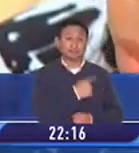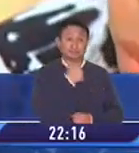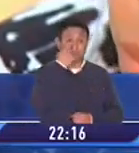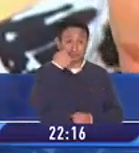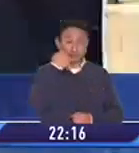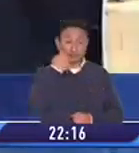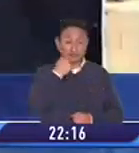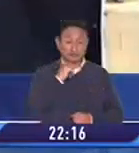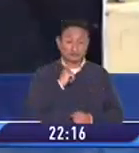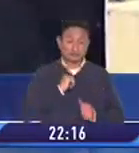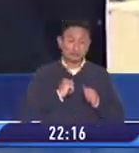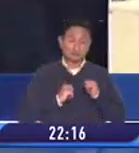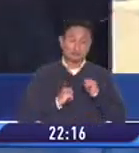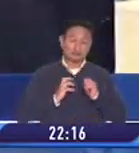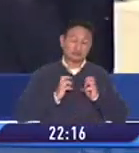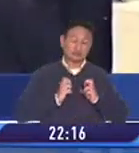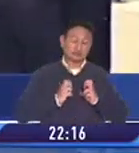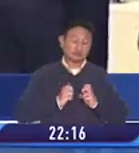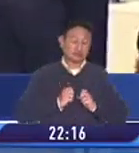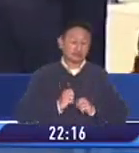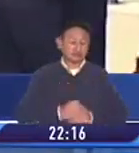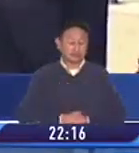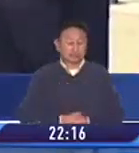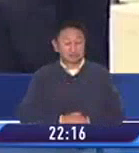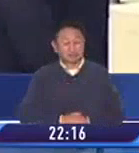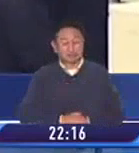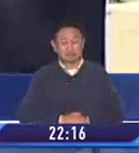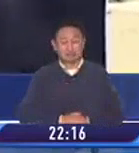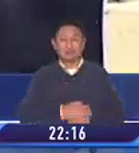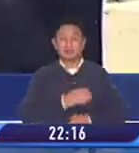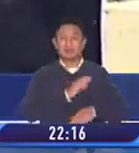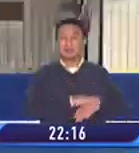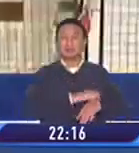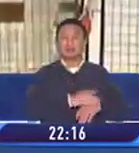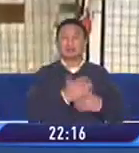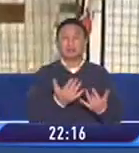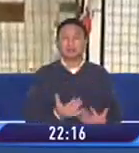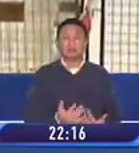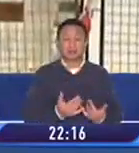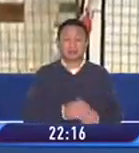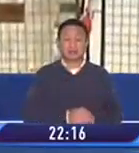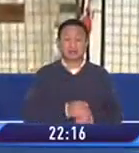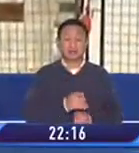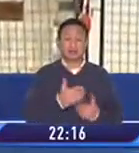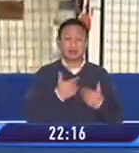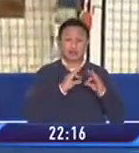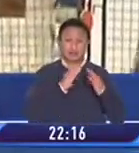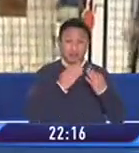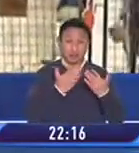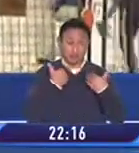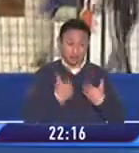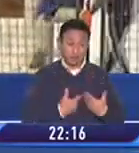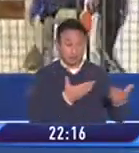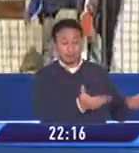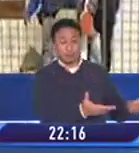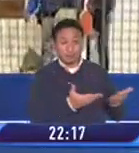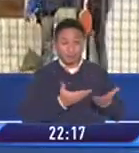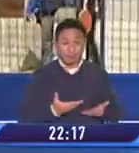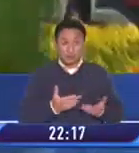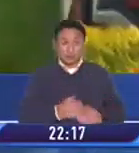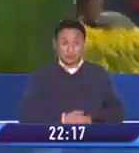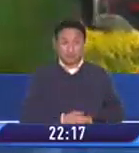en sus miradas se confundía con el desencanto debido al tiempo de espera hasta que les entregaran el cuerpo de su ser